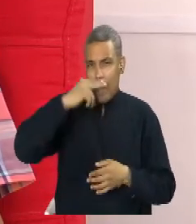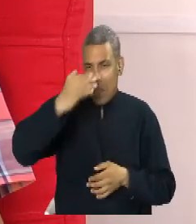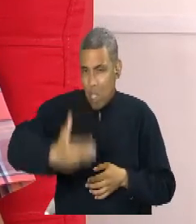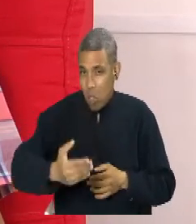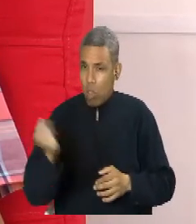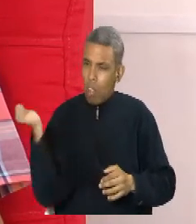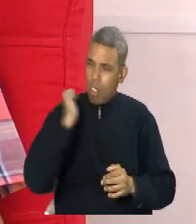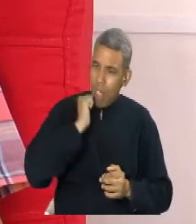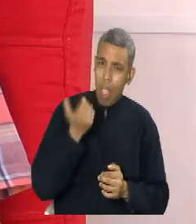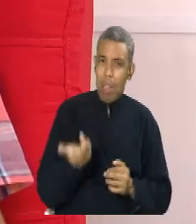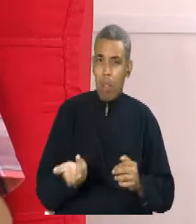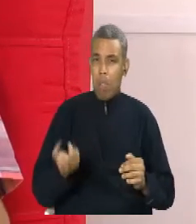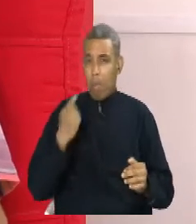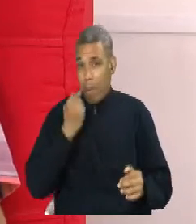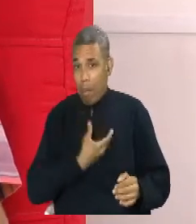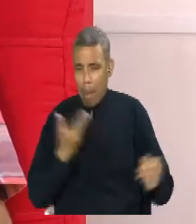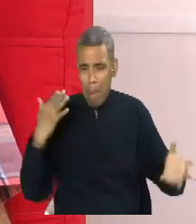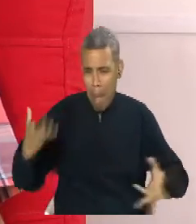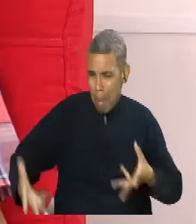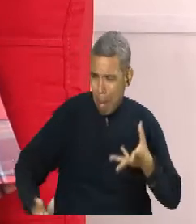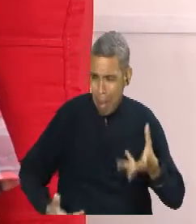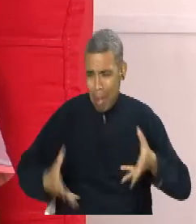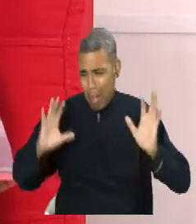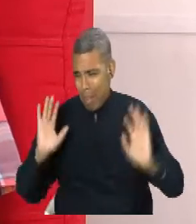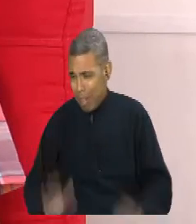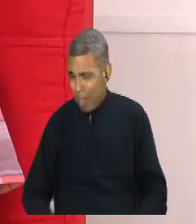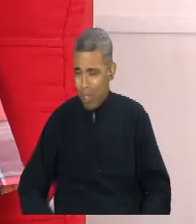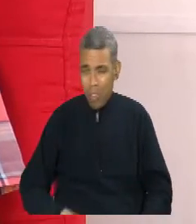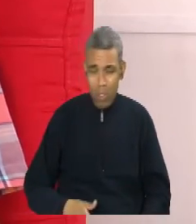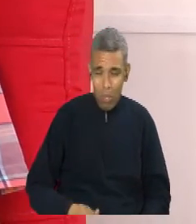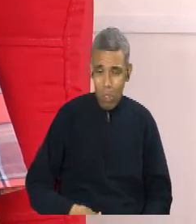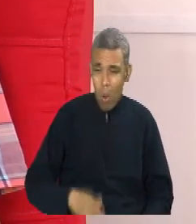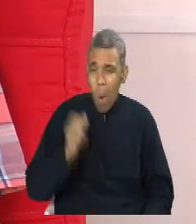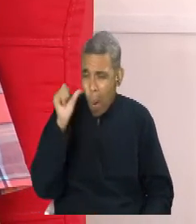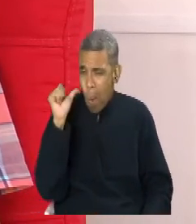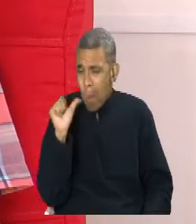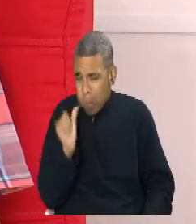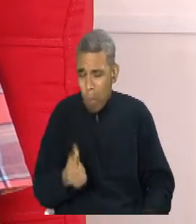mamá termina diciendo yo para qué tuve este hijo